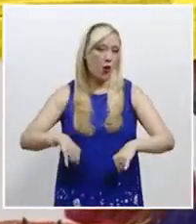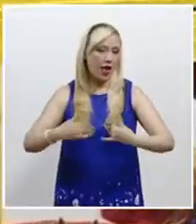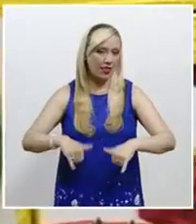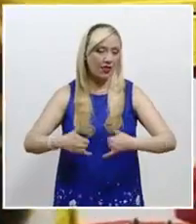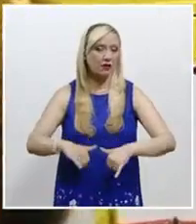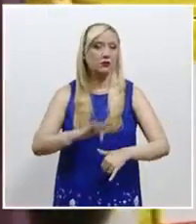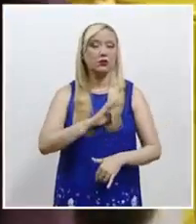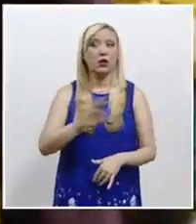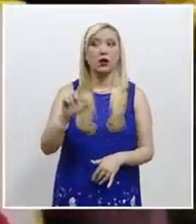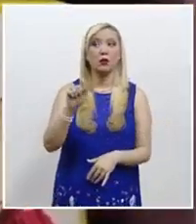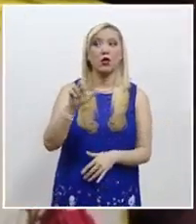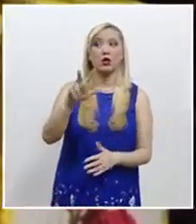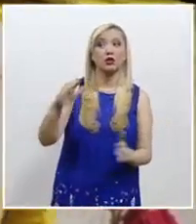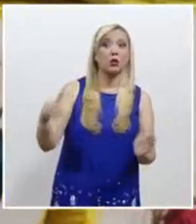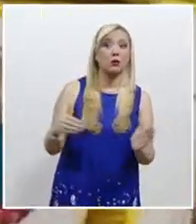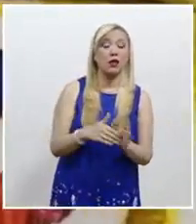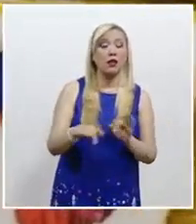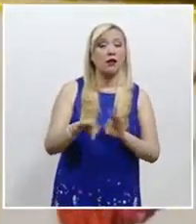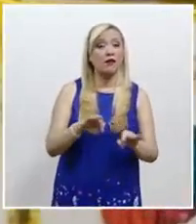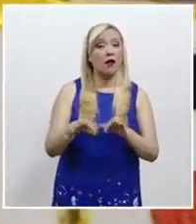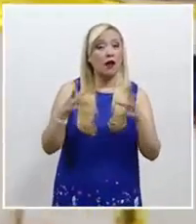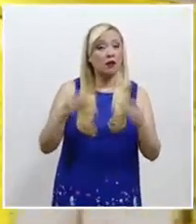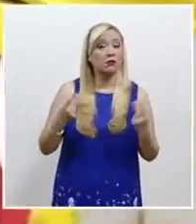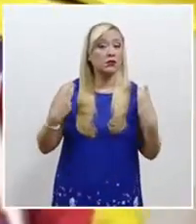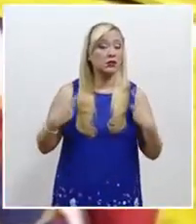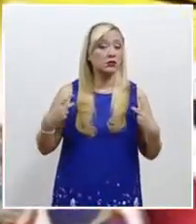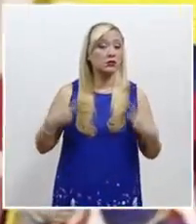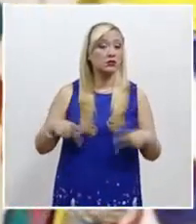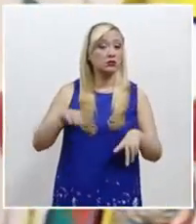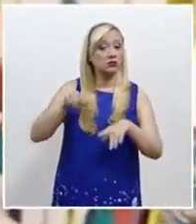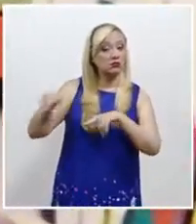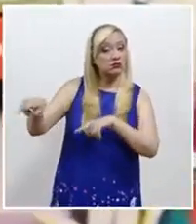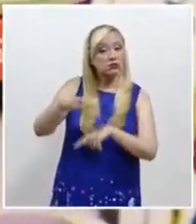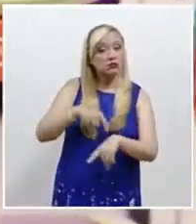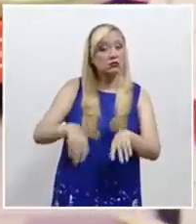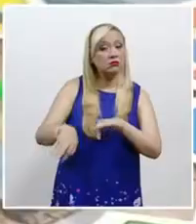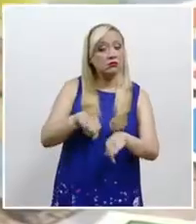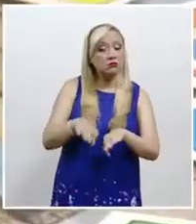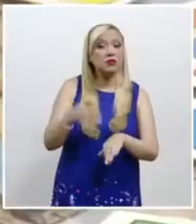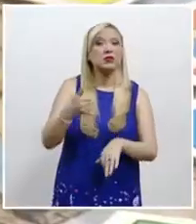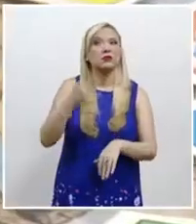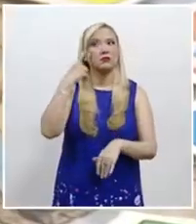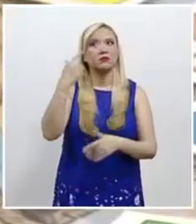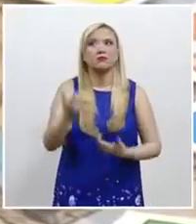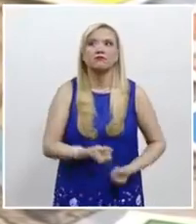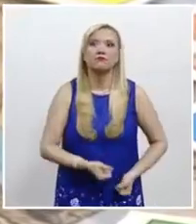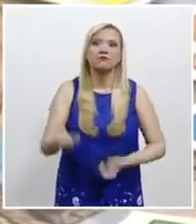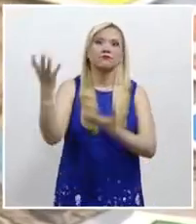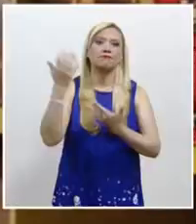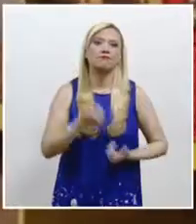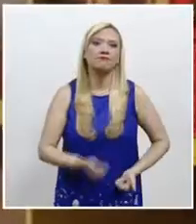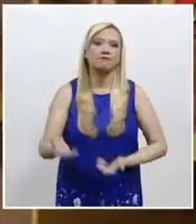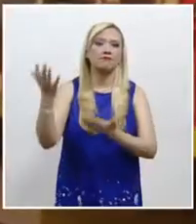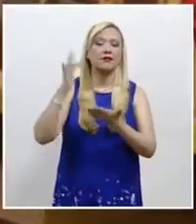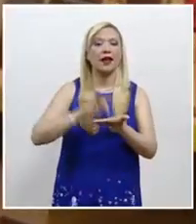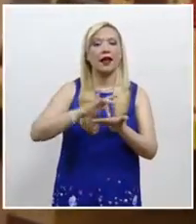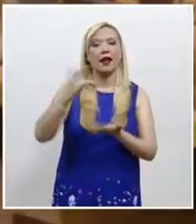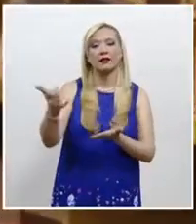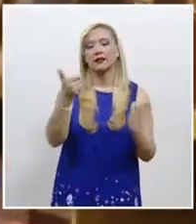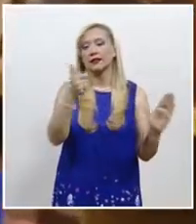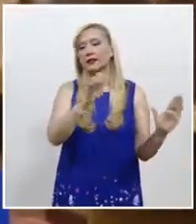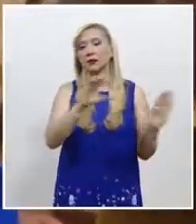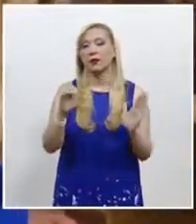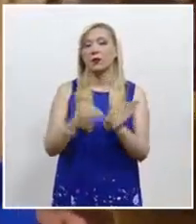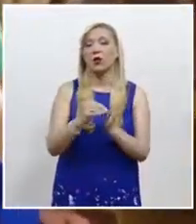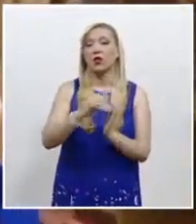más de 28,000 empleos en nuestro país y ahora apuesta por las exportaciones, gracias a la inversión extranjera, como la de $600